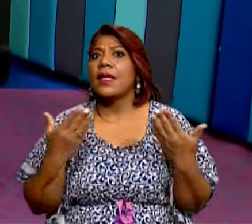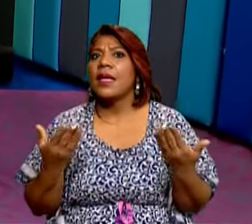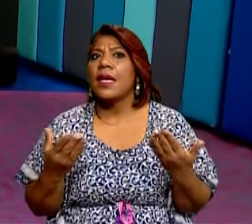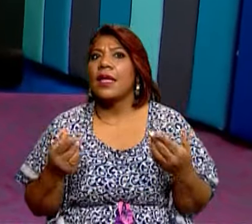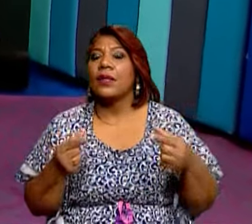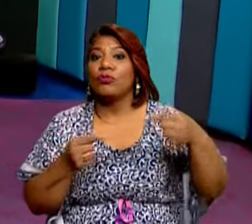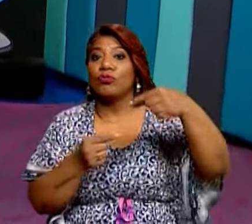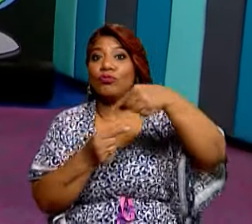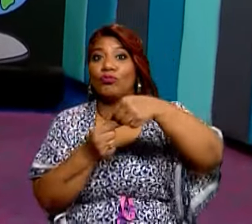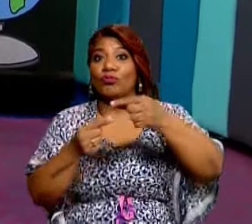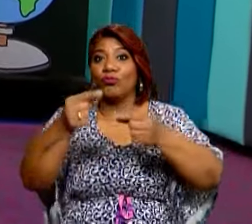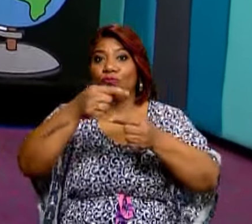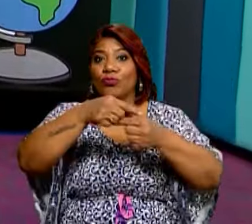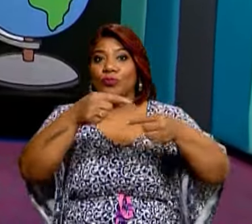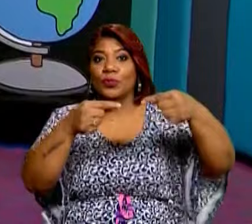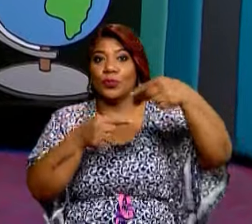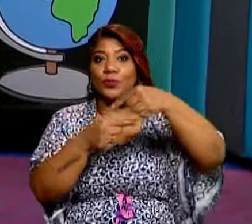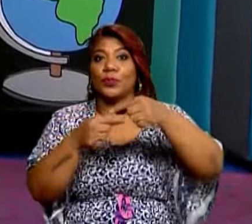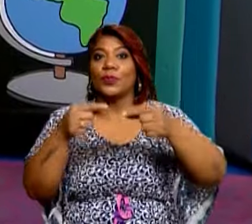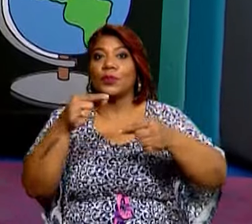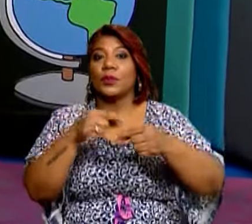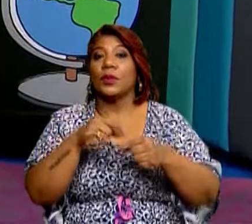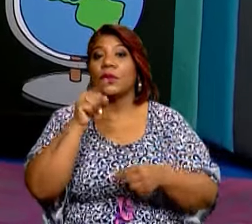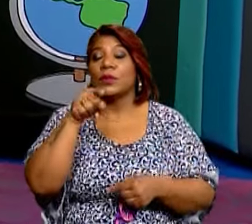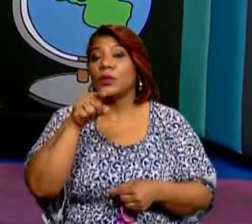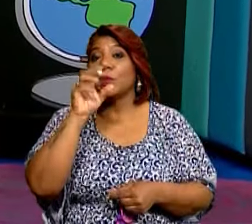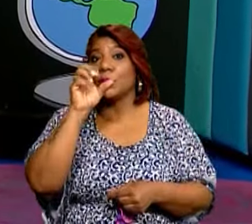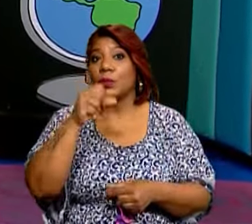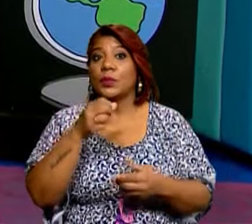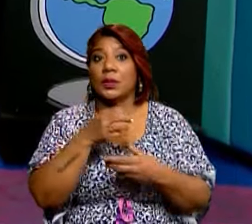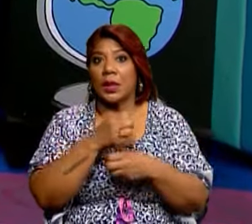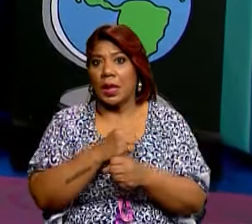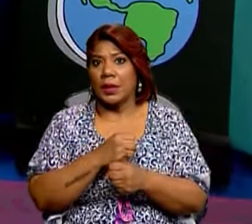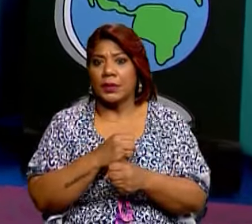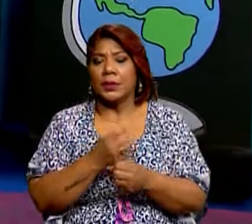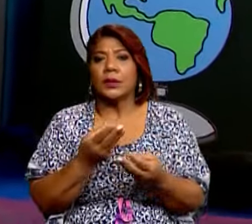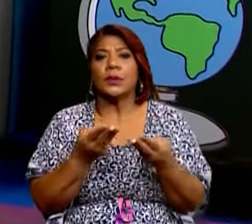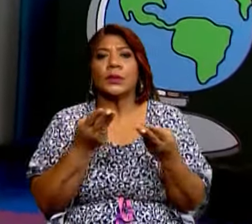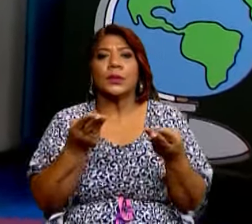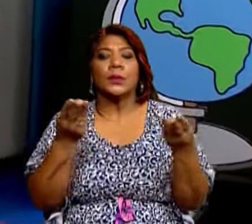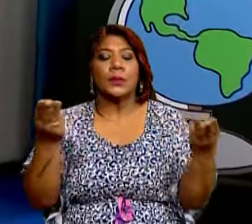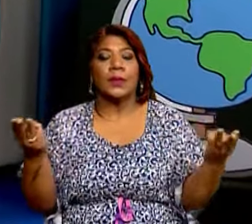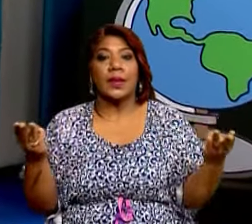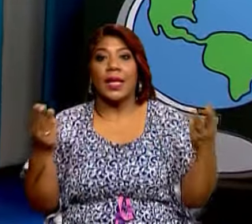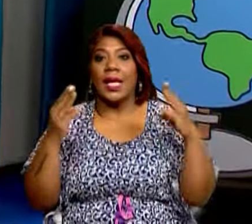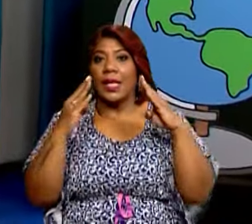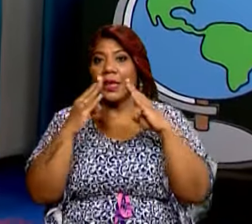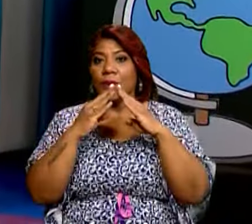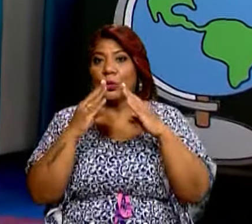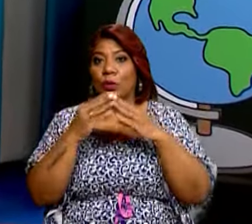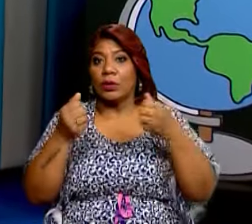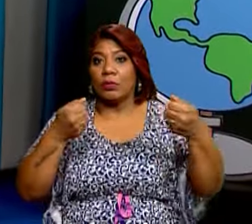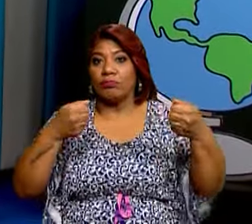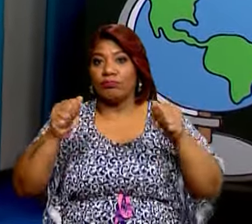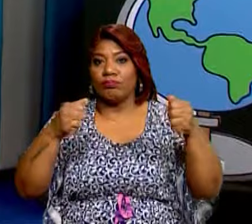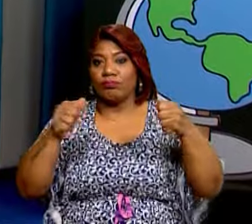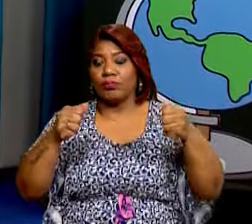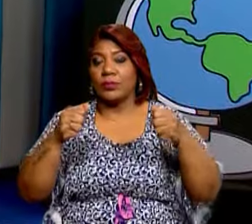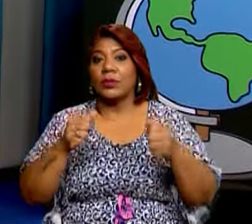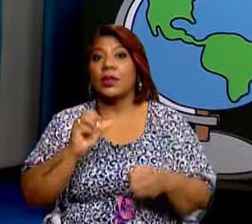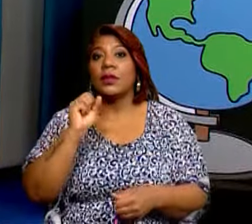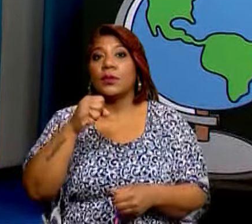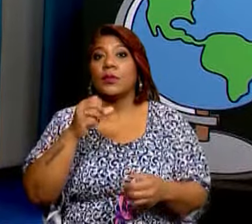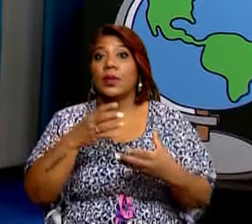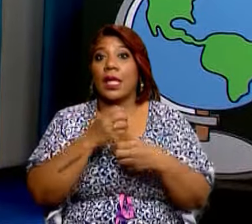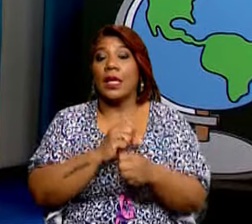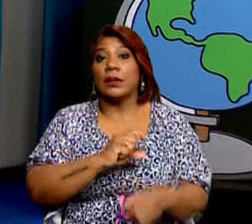hemos realizado y en el cual puedes tú hacerlo con material reciclable de cartón. Colocas la